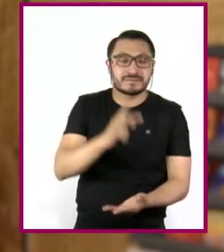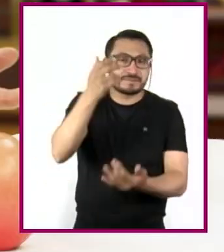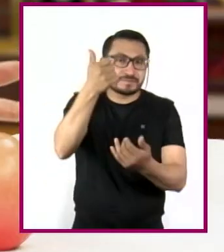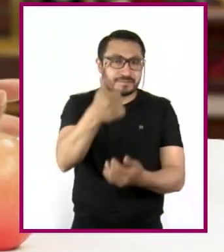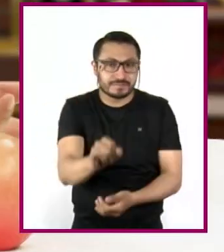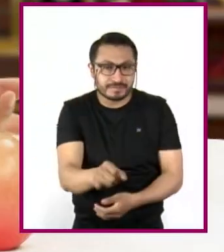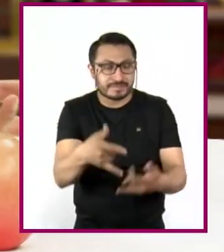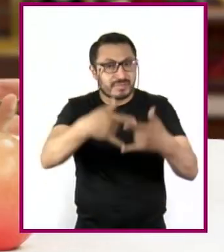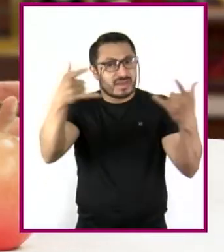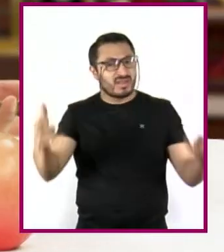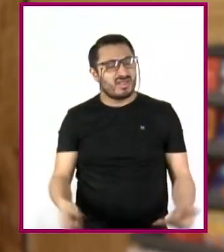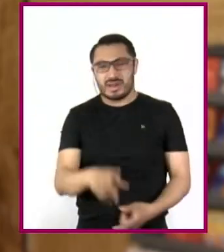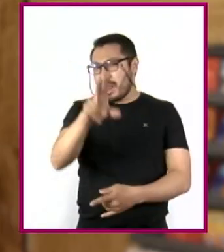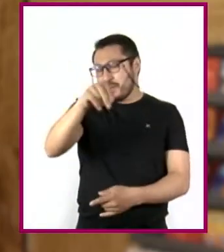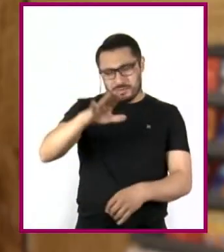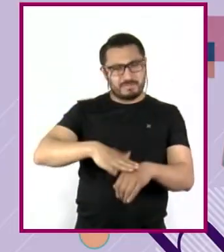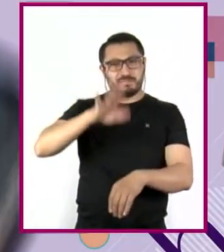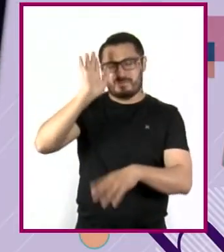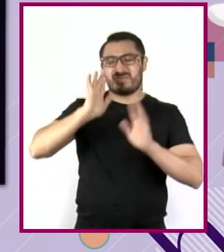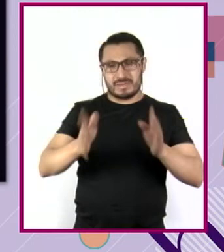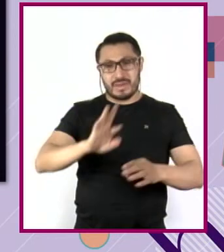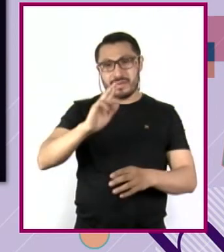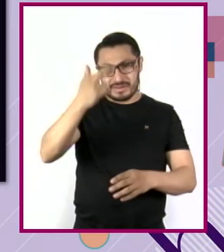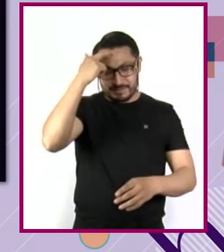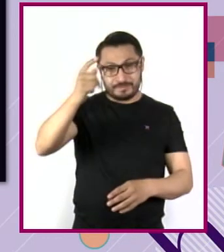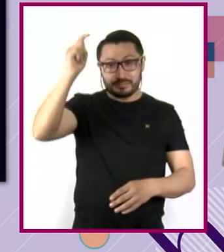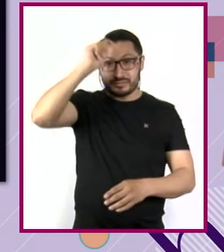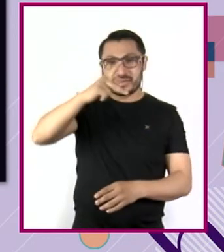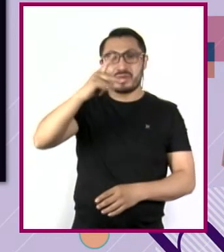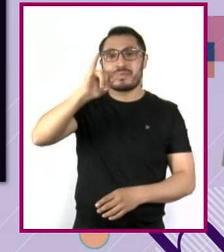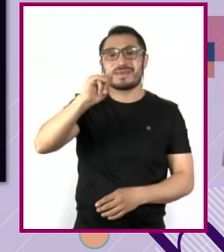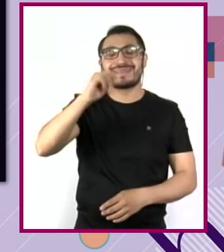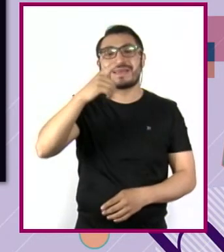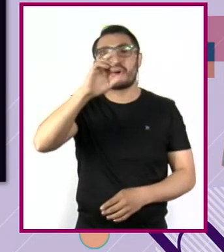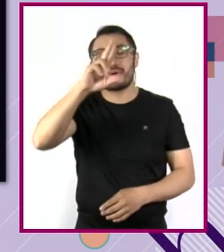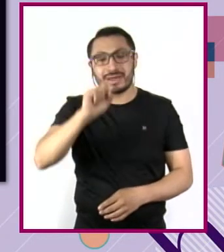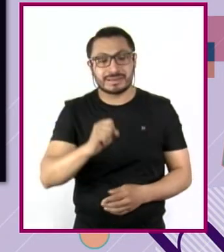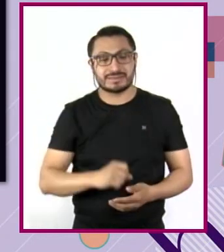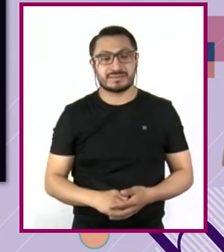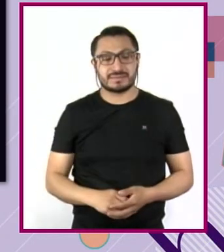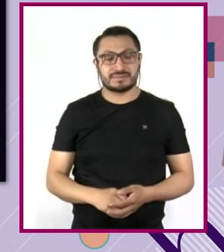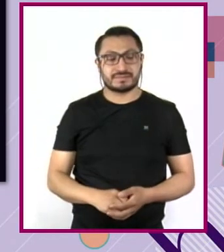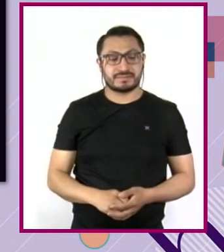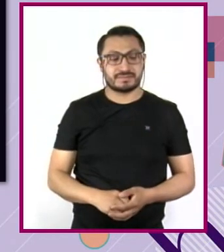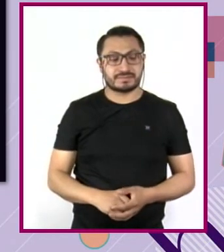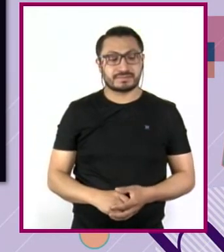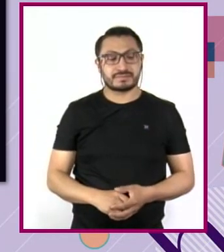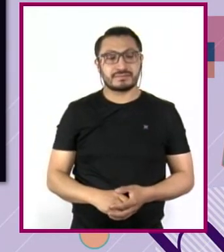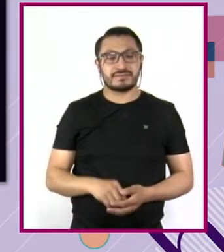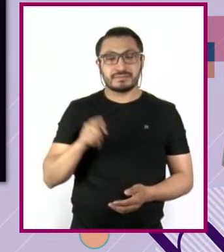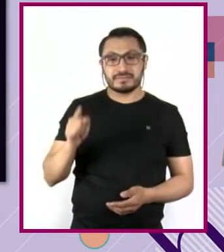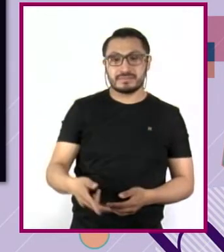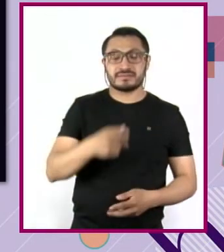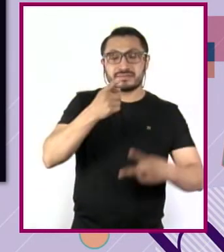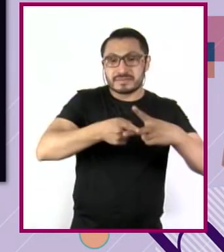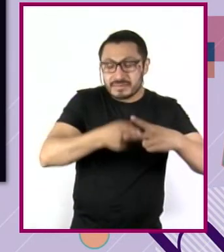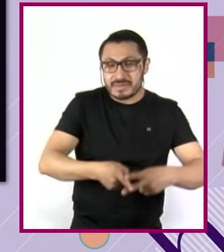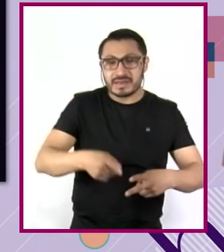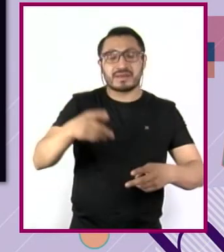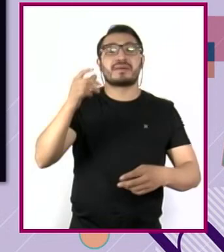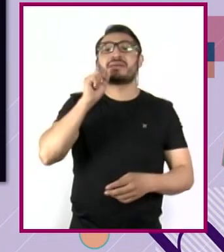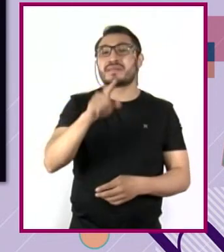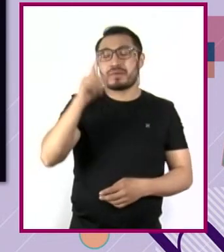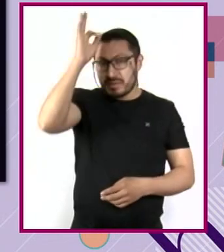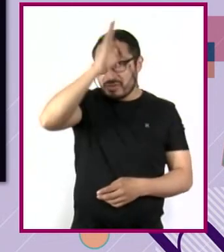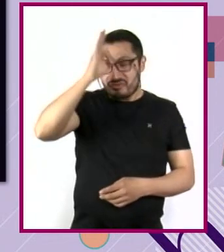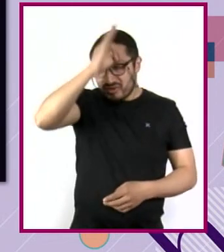así. ¿Ah, no? ¿Te acuerdas del teorema de Pitágoras? Pues además de matemático, Pitágoras era un filósofo